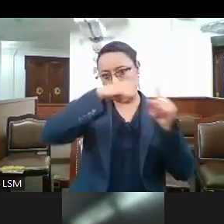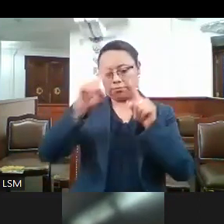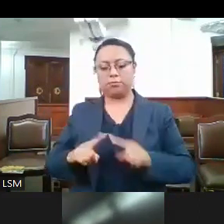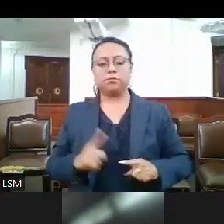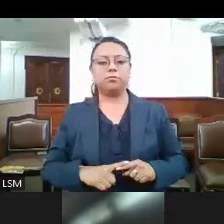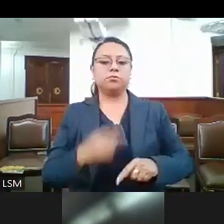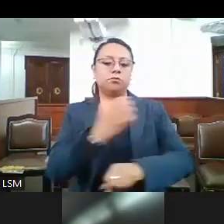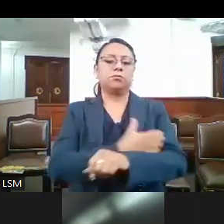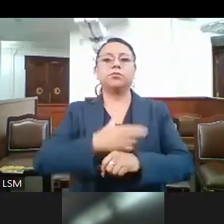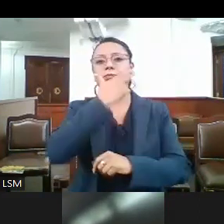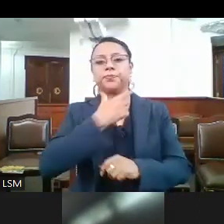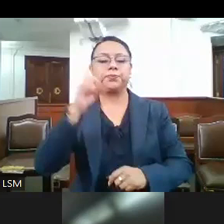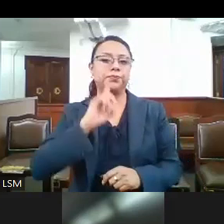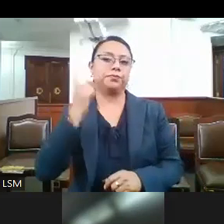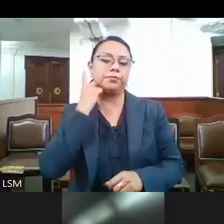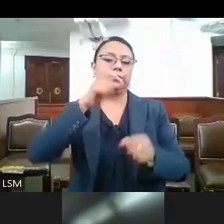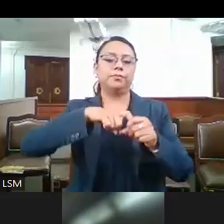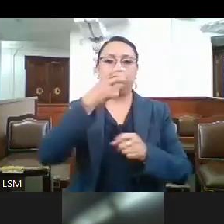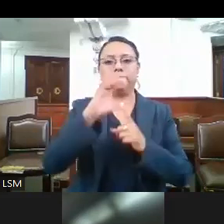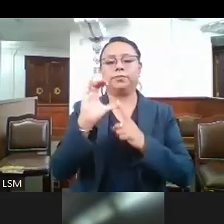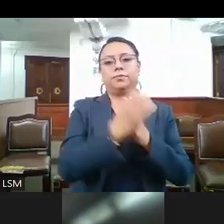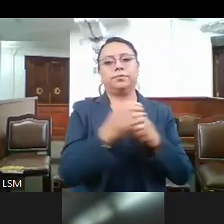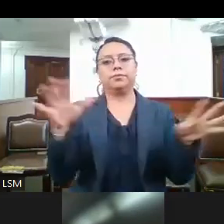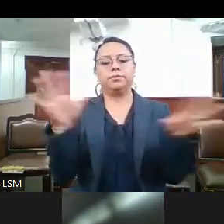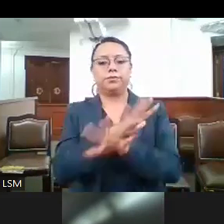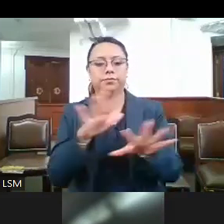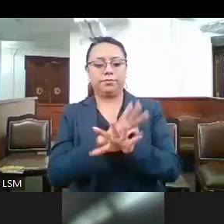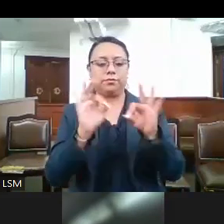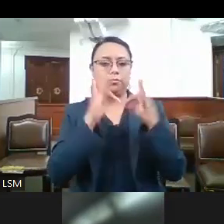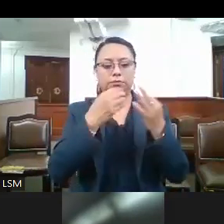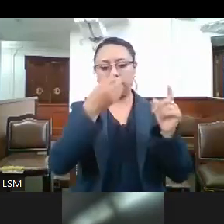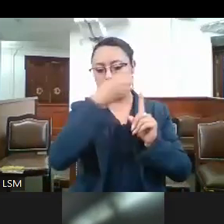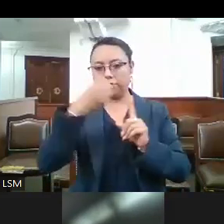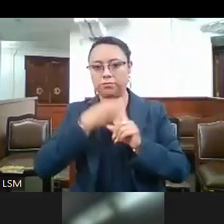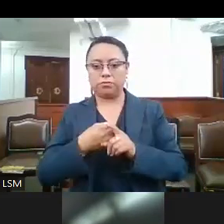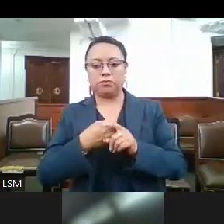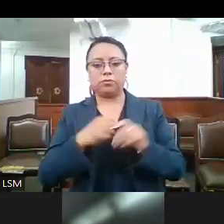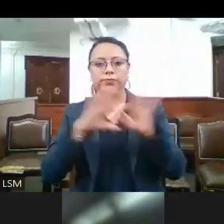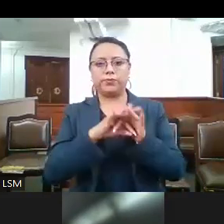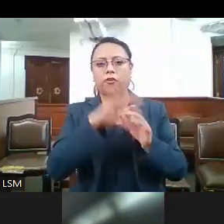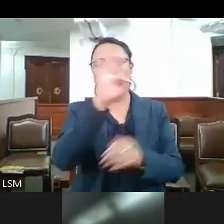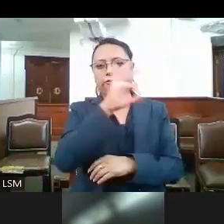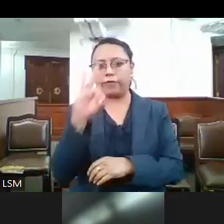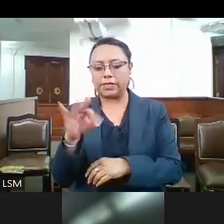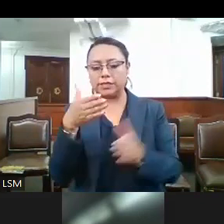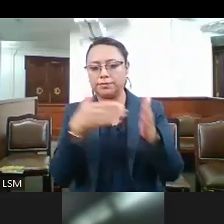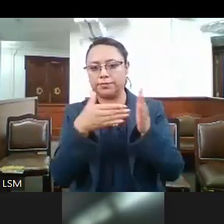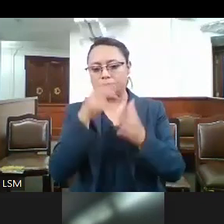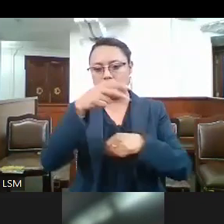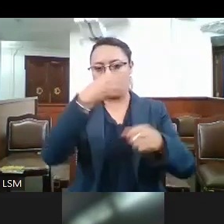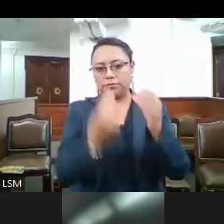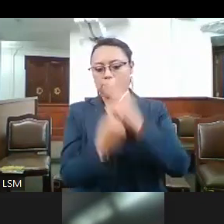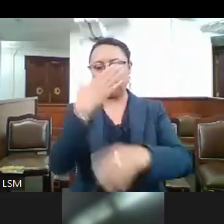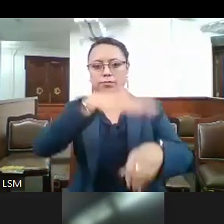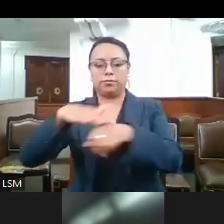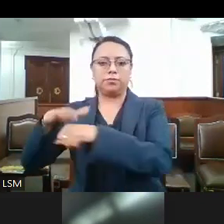compañeros diputados integrantes de esta comisión, modificaciones de forma relacionadas con las fechas que se precisan en esta nueva convocatoria,